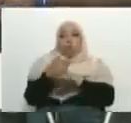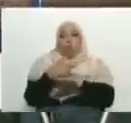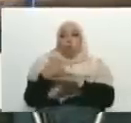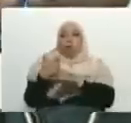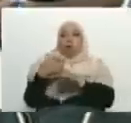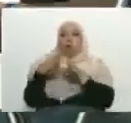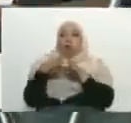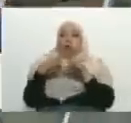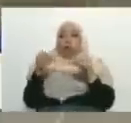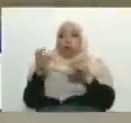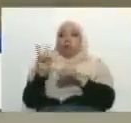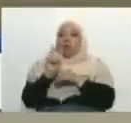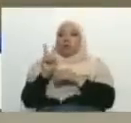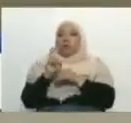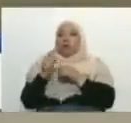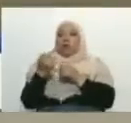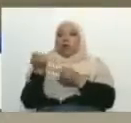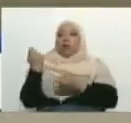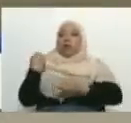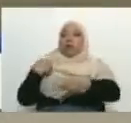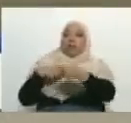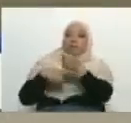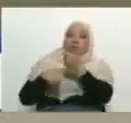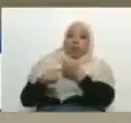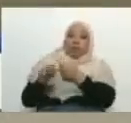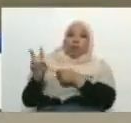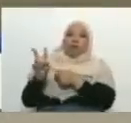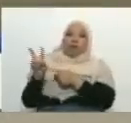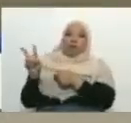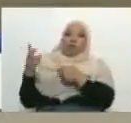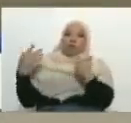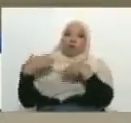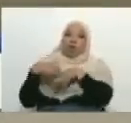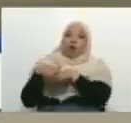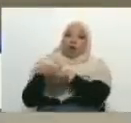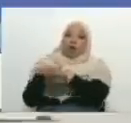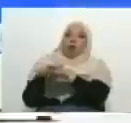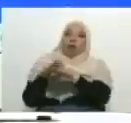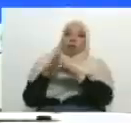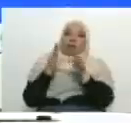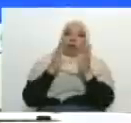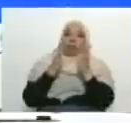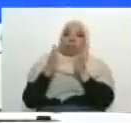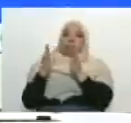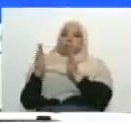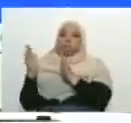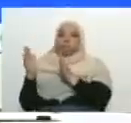coordinadamente para la defensa de nuestro país. ¿Qué es lo que quiere el pueblo de Venezuela?